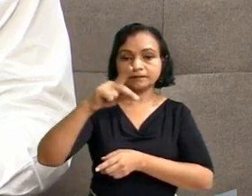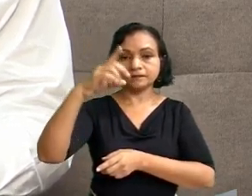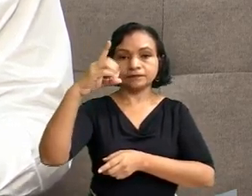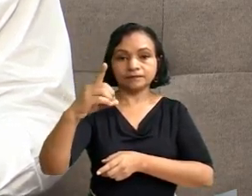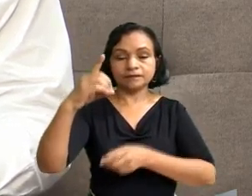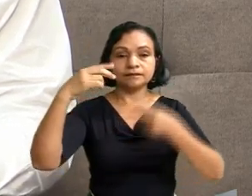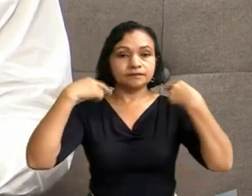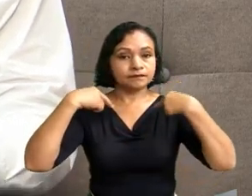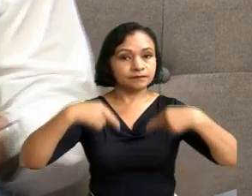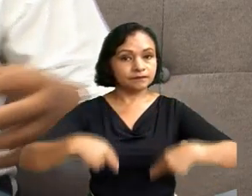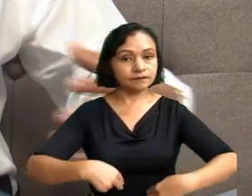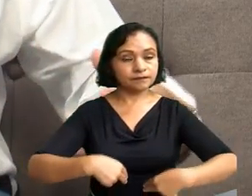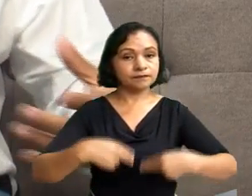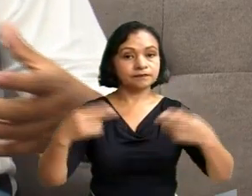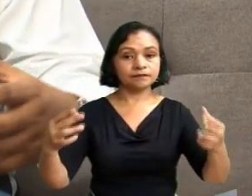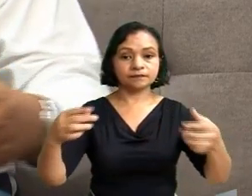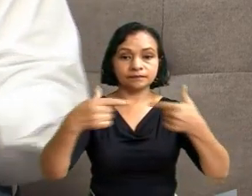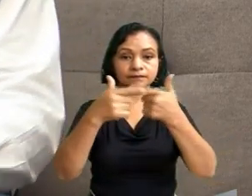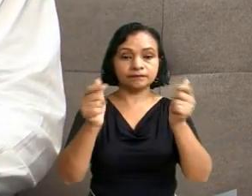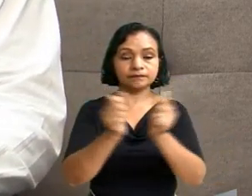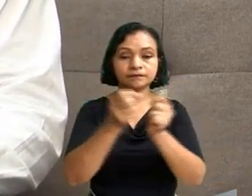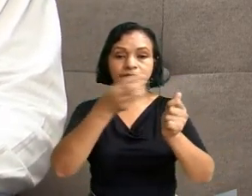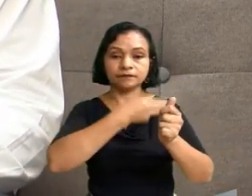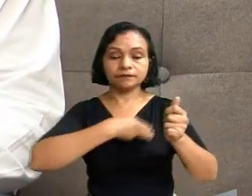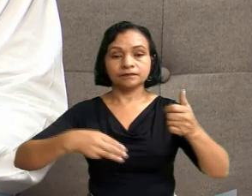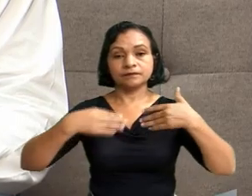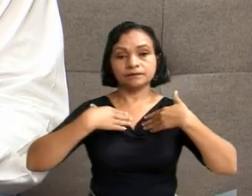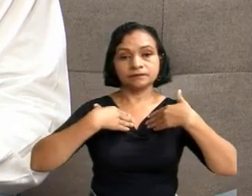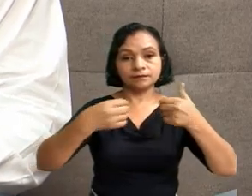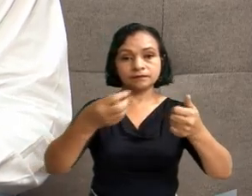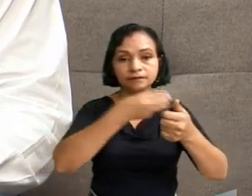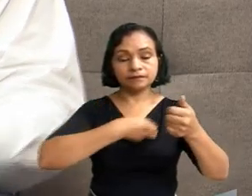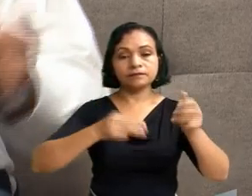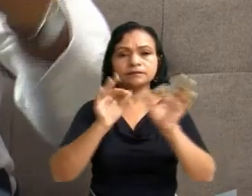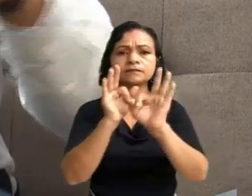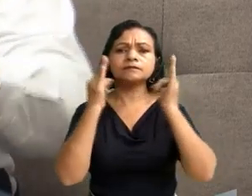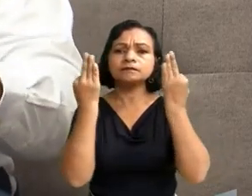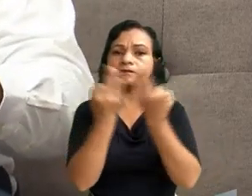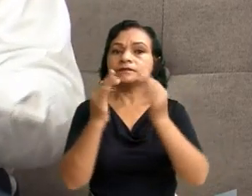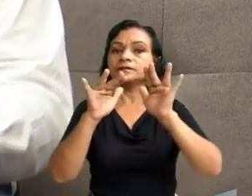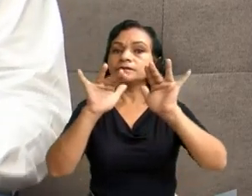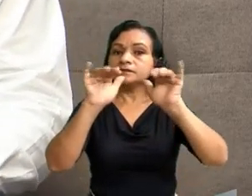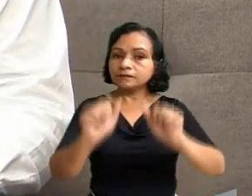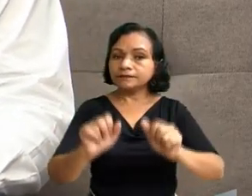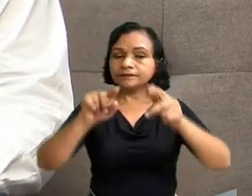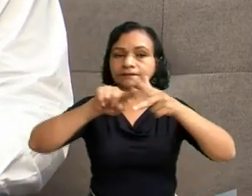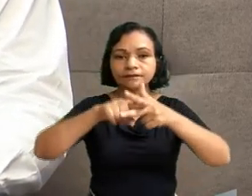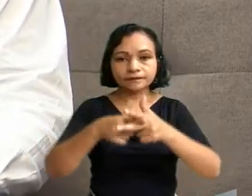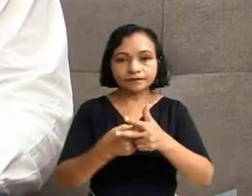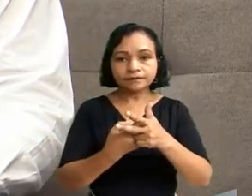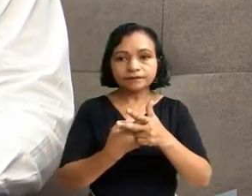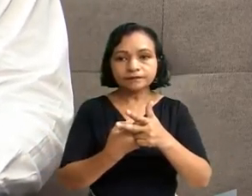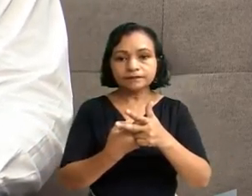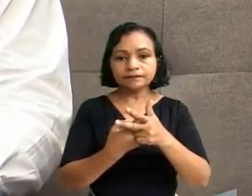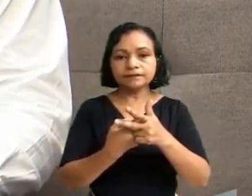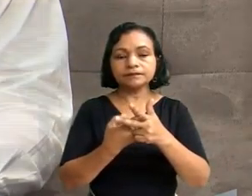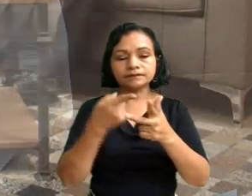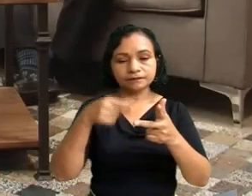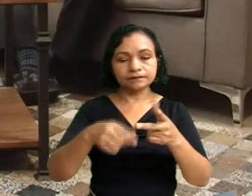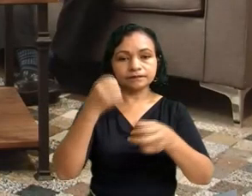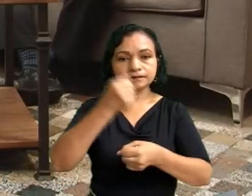humanos de nicaragua en conjunto con el ministerio de salud de ministra la familia donde ya se empieza a mezclar lógica de trabajo